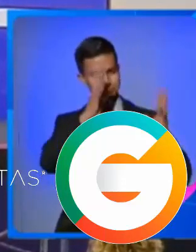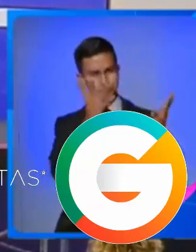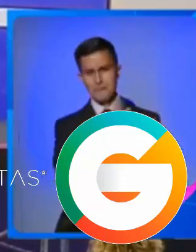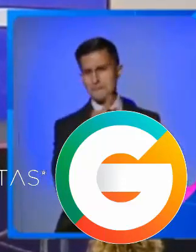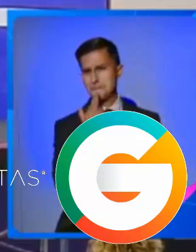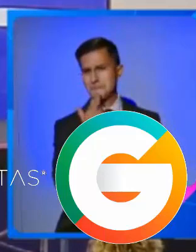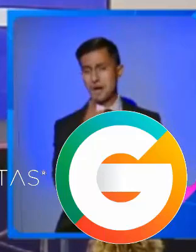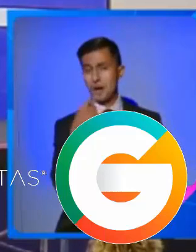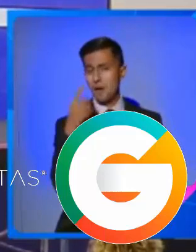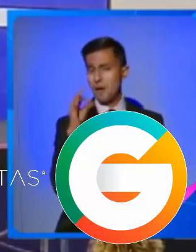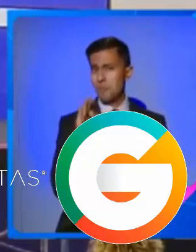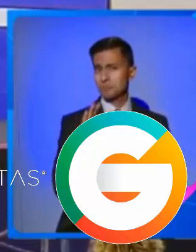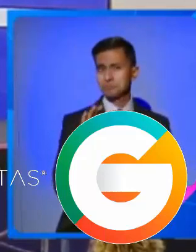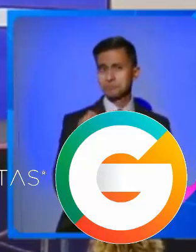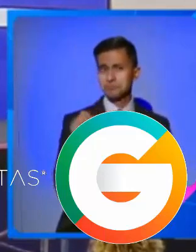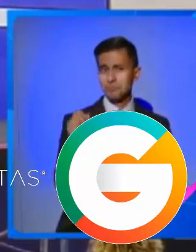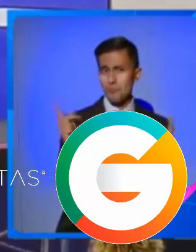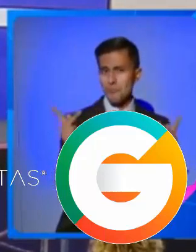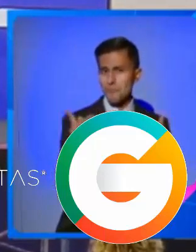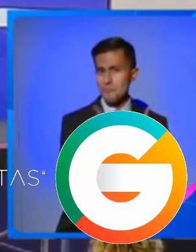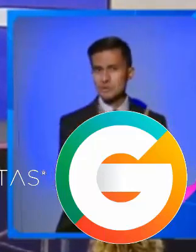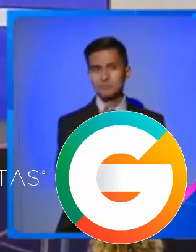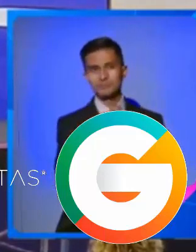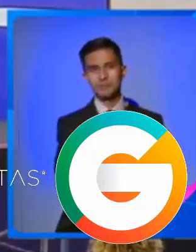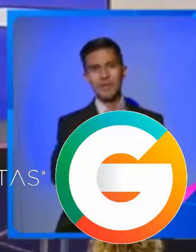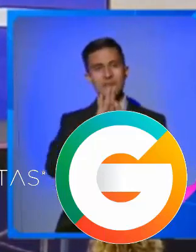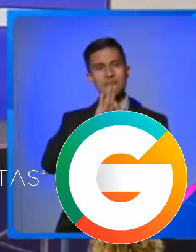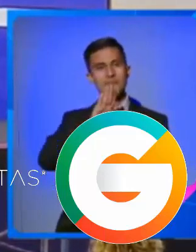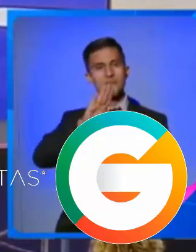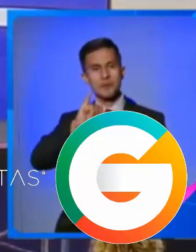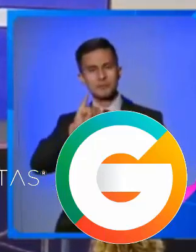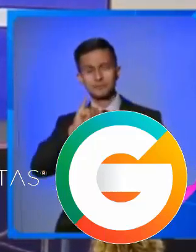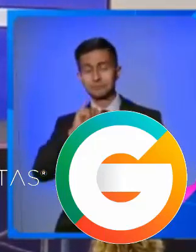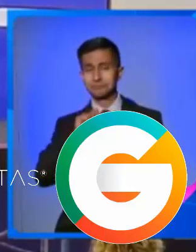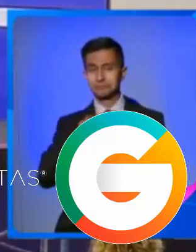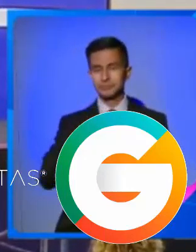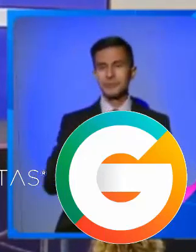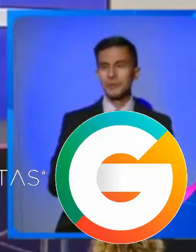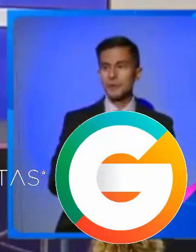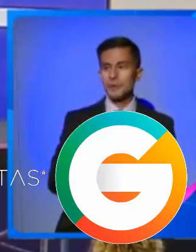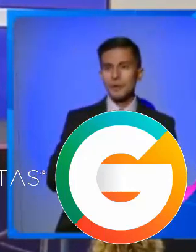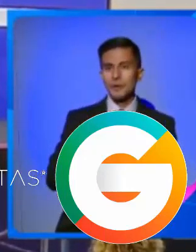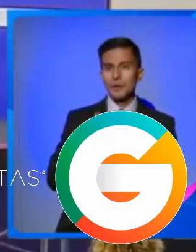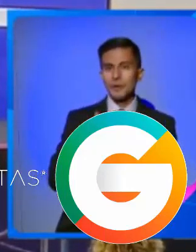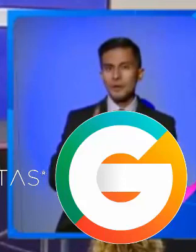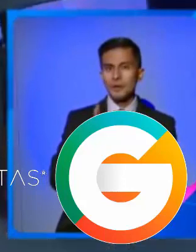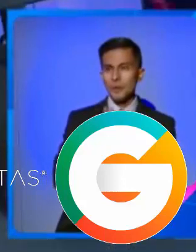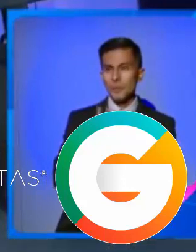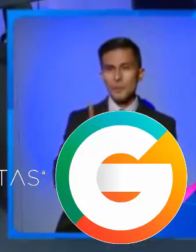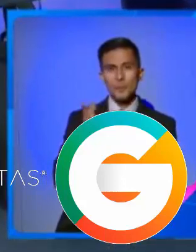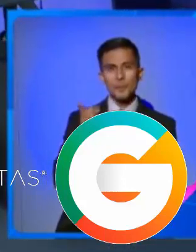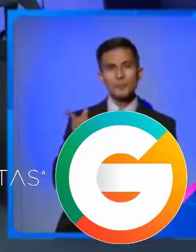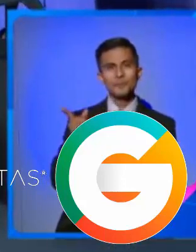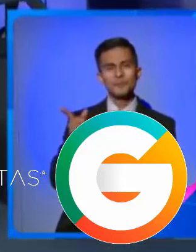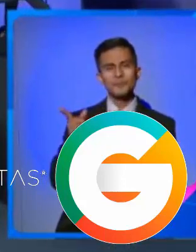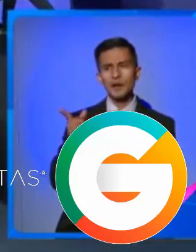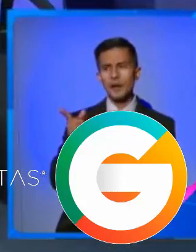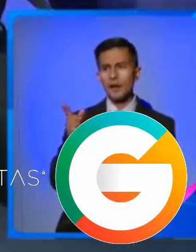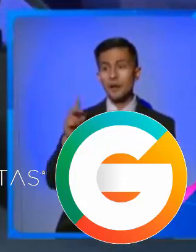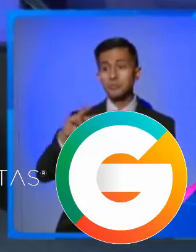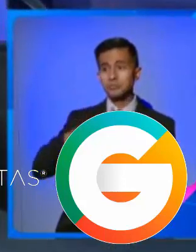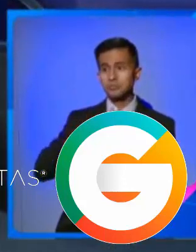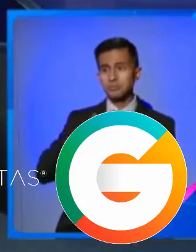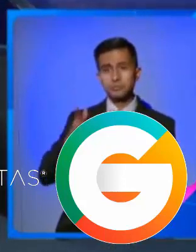CIA. Ahora quiero mostrarles cómo funciona. Solicito apoyo a los ingenieros de sistemas